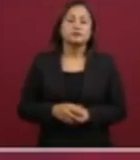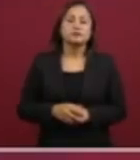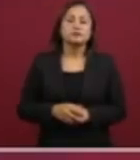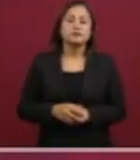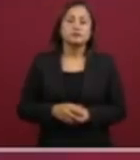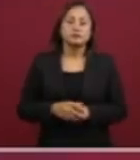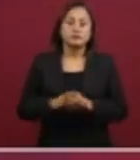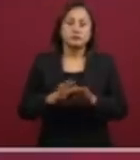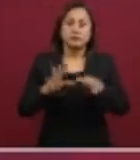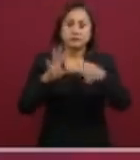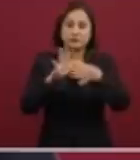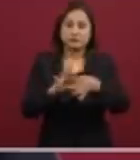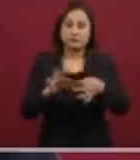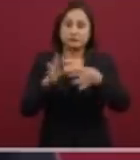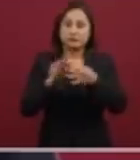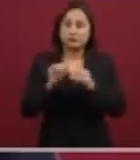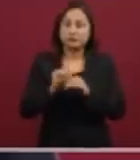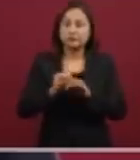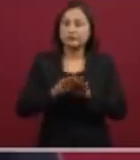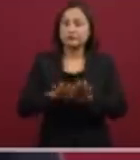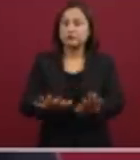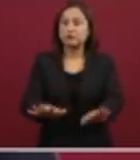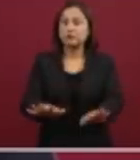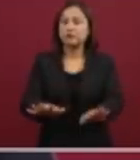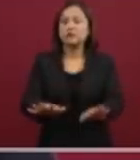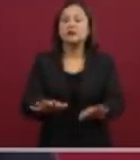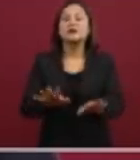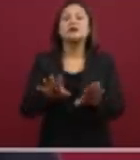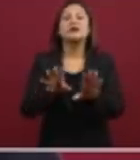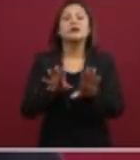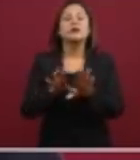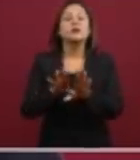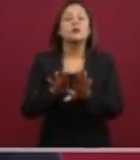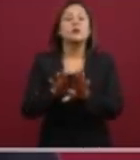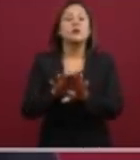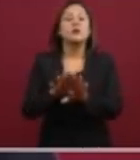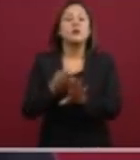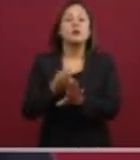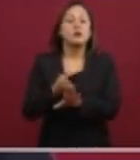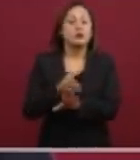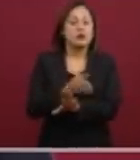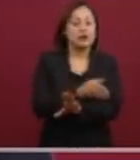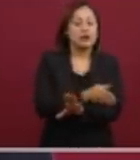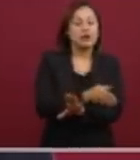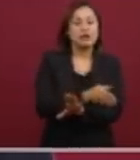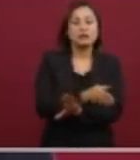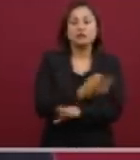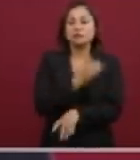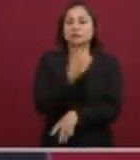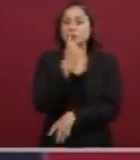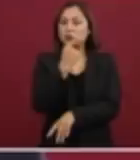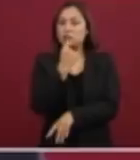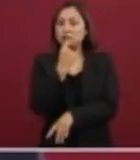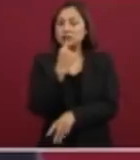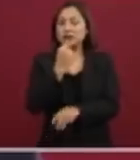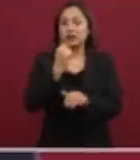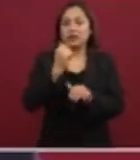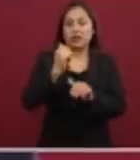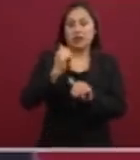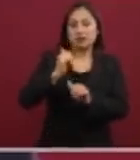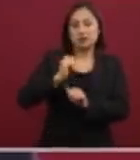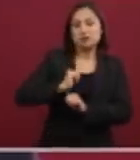cómo estaba el manejo de policías, de soldados, de